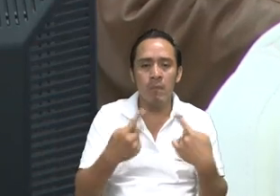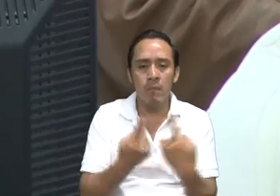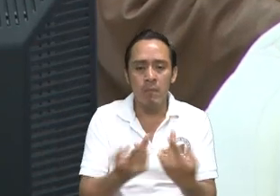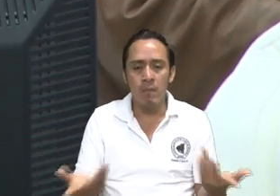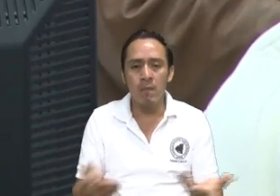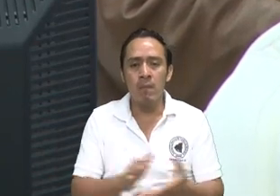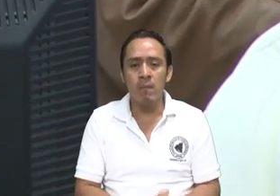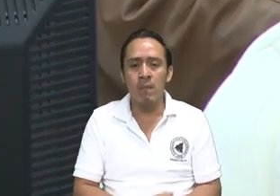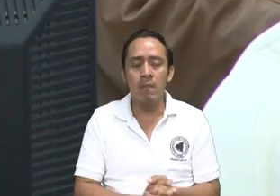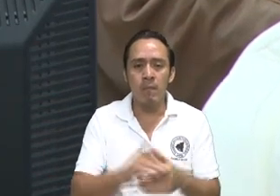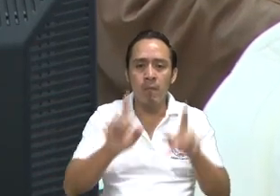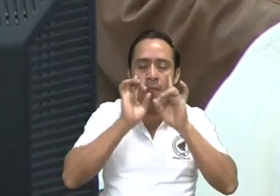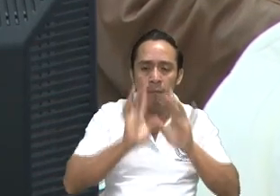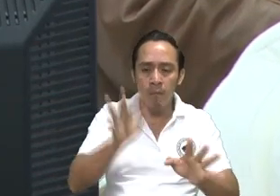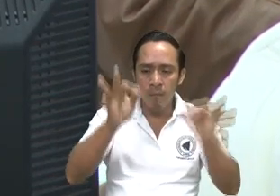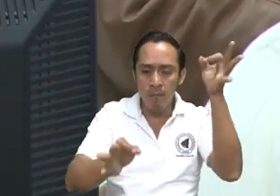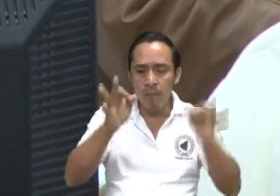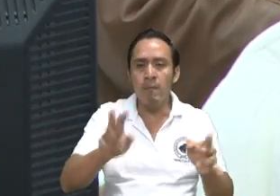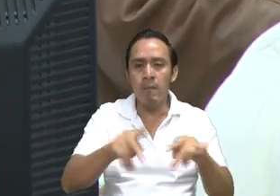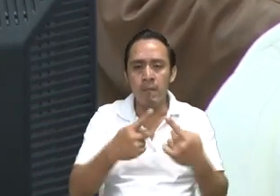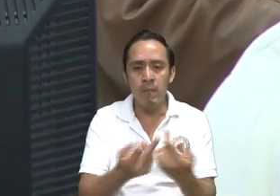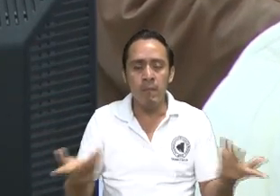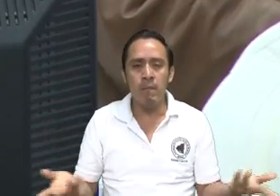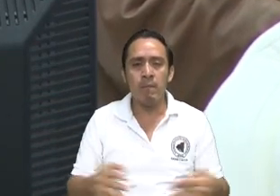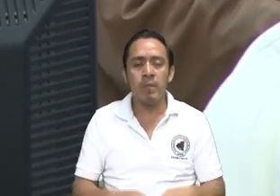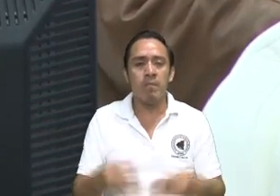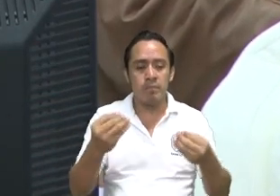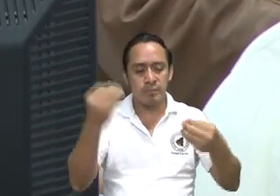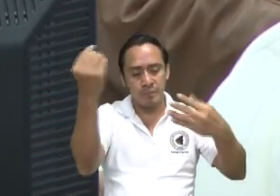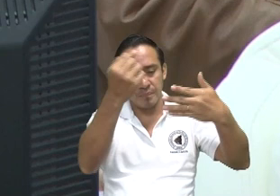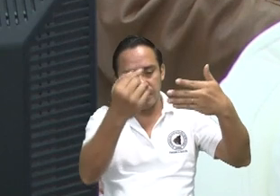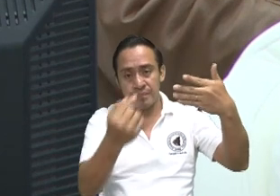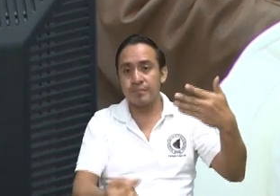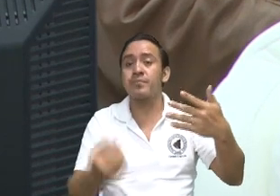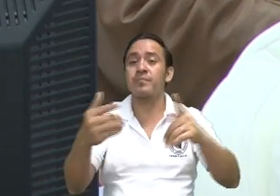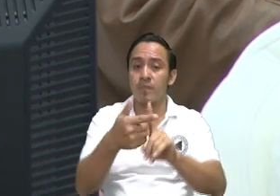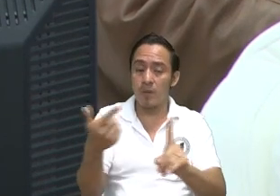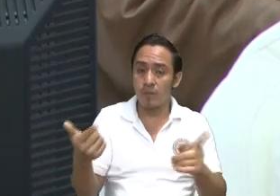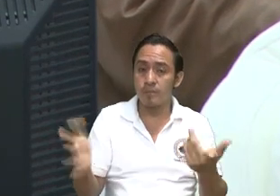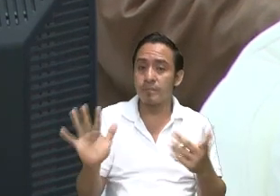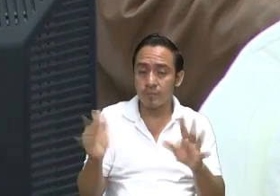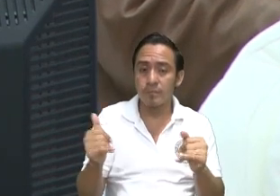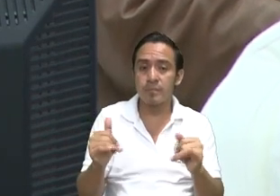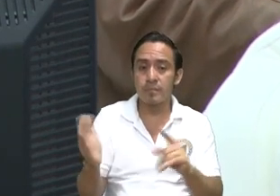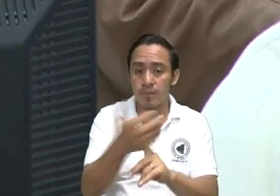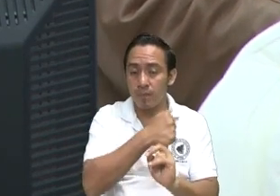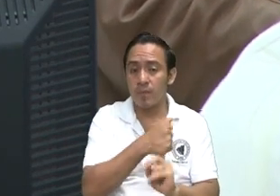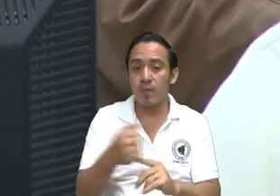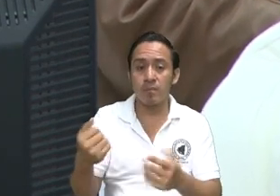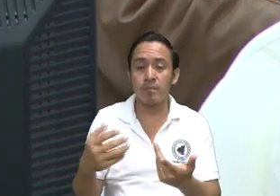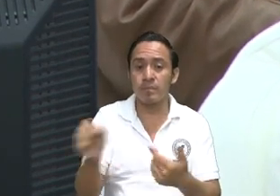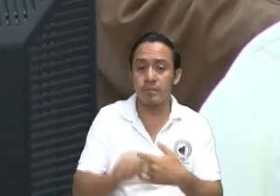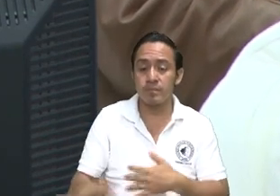pueblo, seguridad jurídica para el pueblo y muchos tantos logros sociales que conocemos.